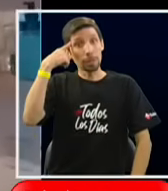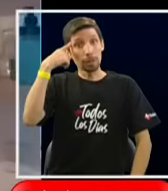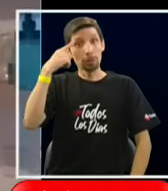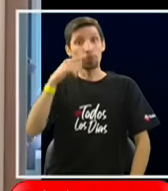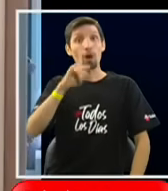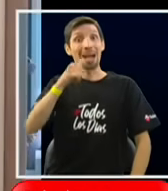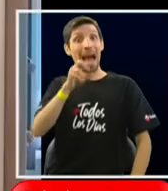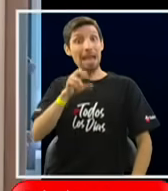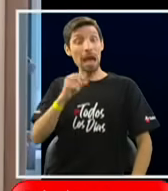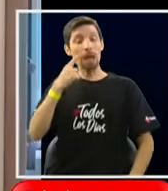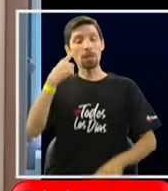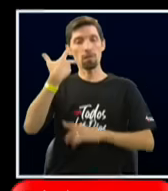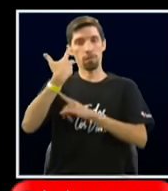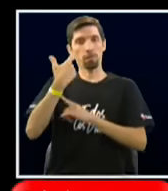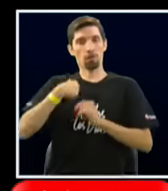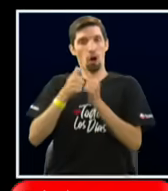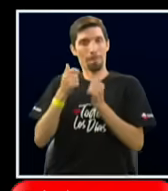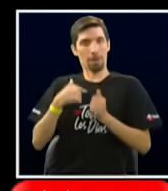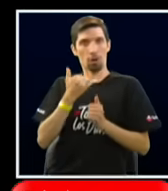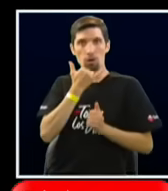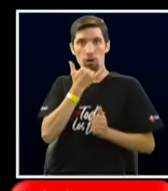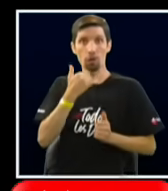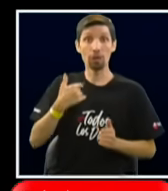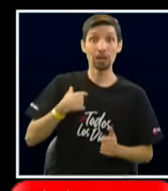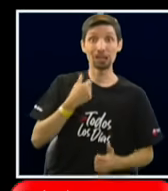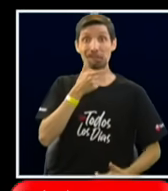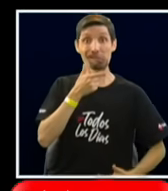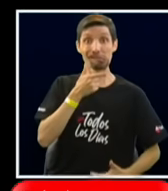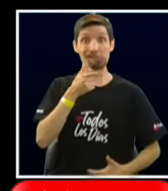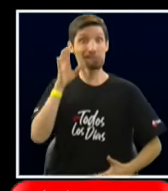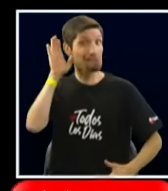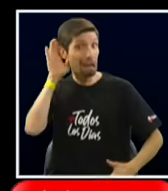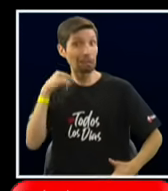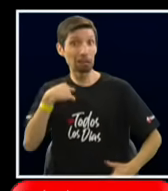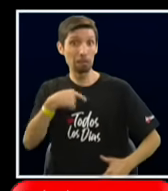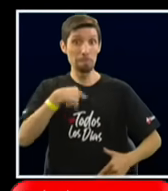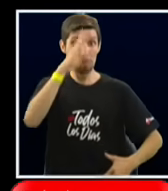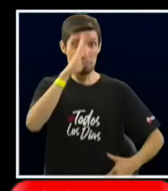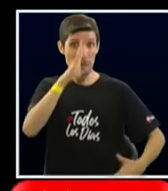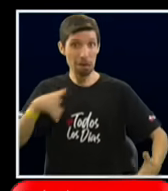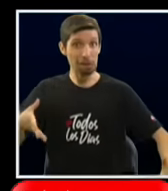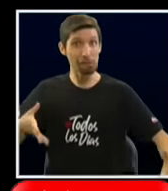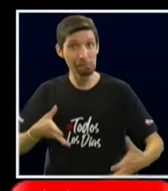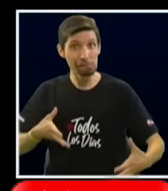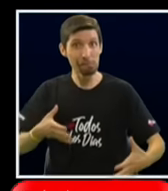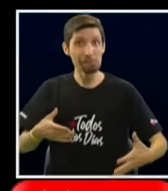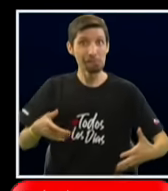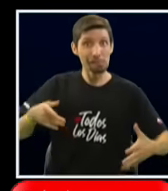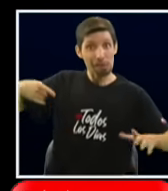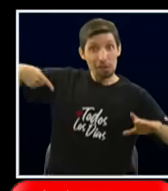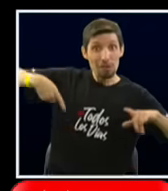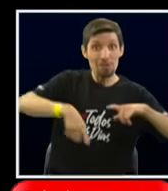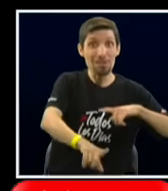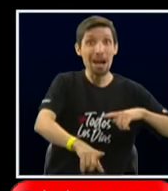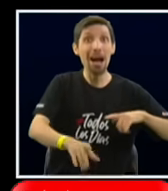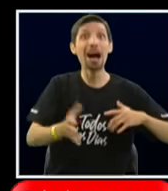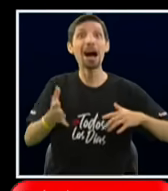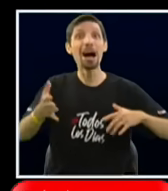desde YouTube. ¿Alguna otra idea? Yo puedo hacer un challenge con mi perro. ¡Mira! ¡Cruza!